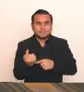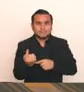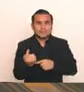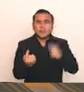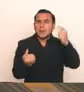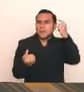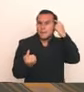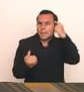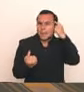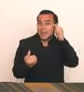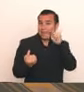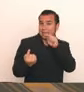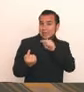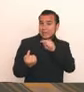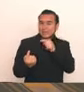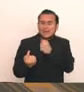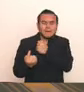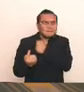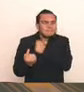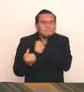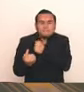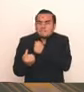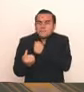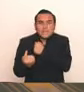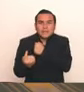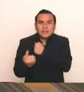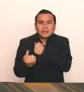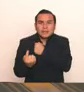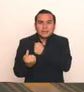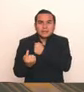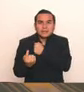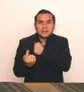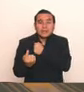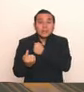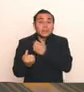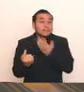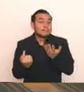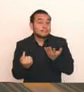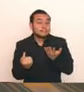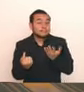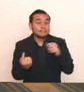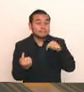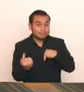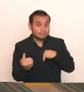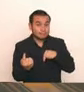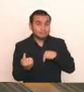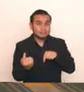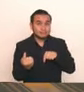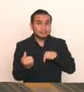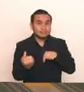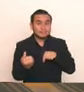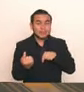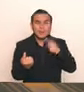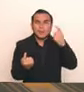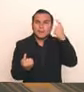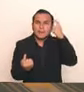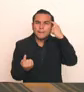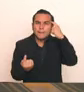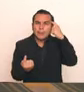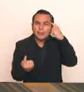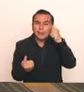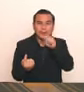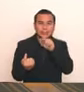piensa en esa persona que más quiere en el mundo ahora piensa en esa